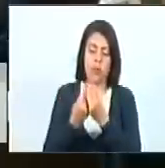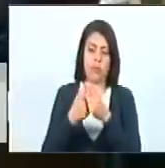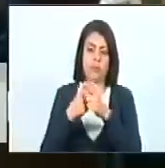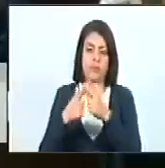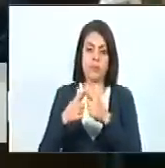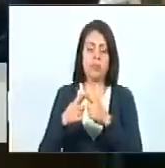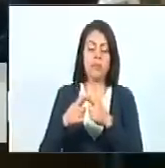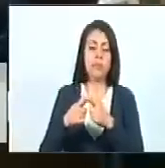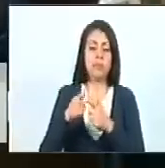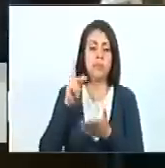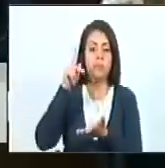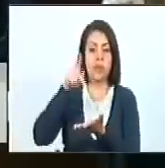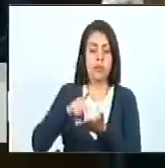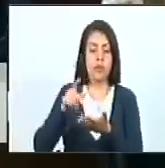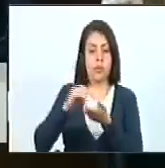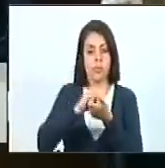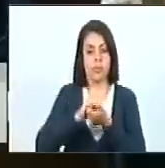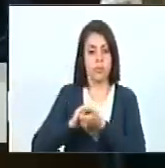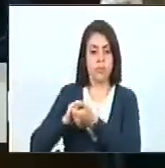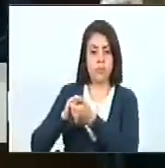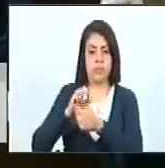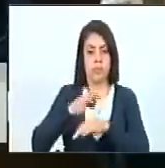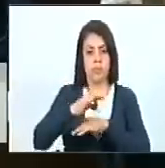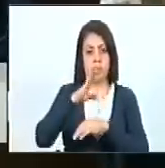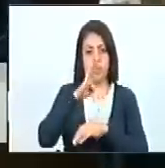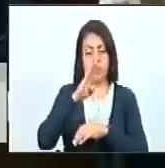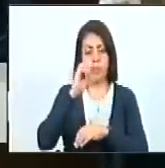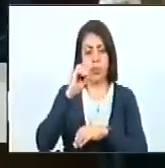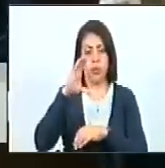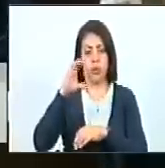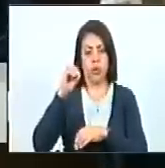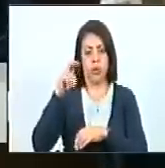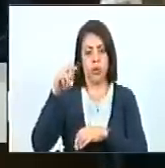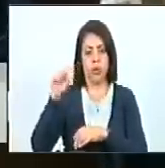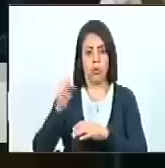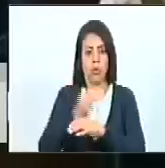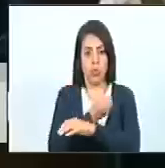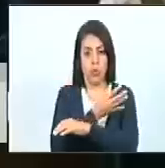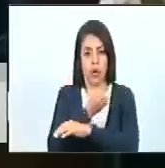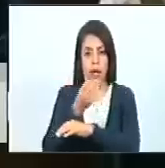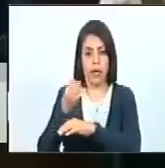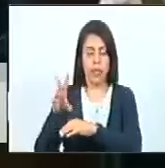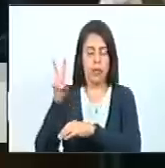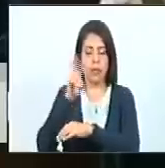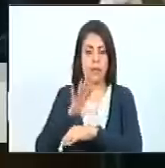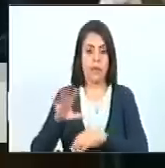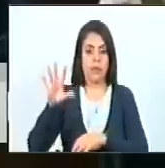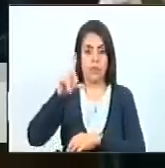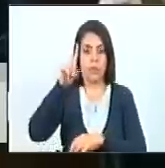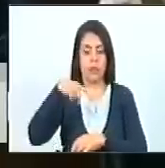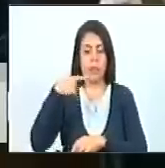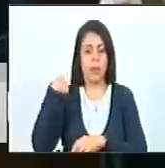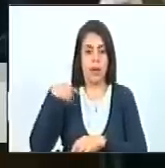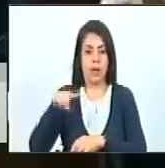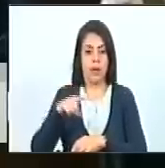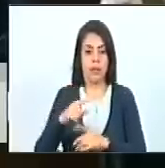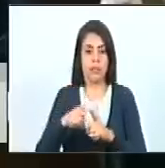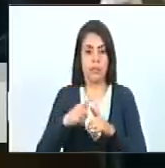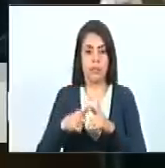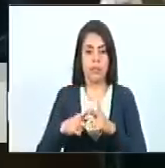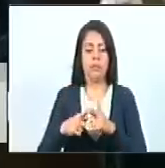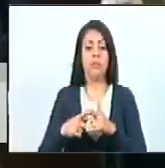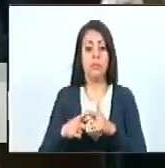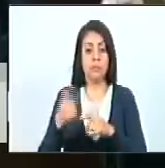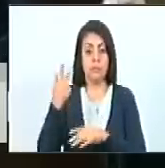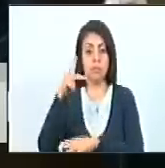esas tierras y le gustó el municipio de Boconó, al cual llamó Jardín de Venezuela. También tenemos una